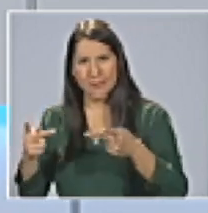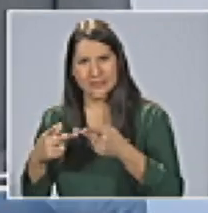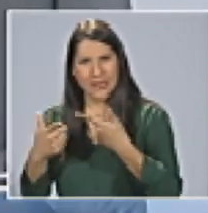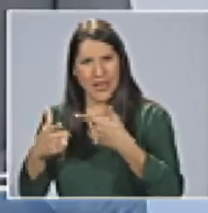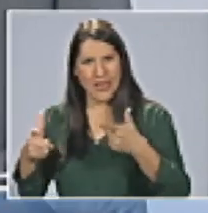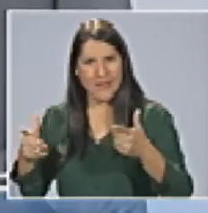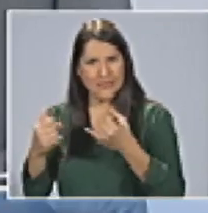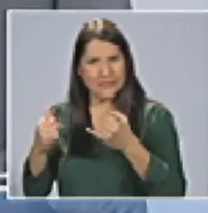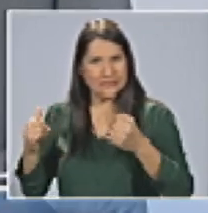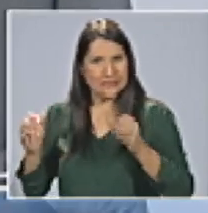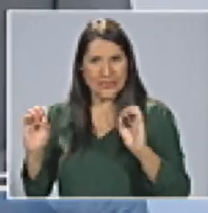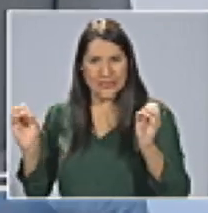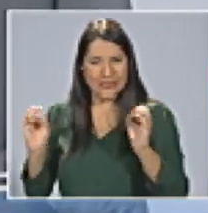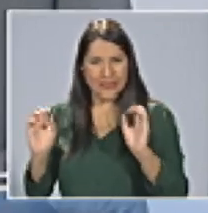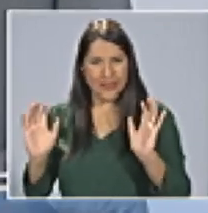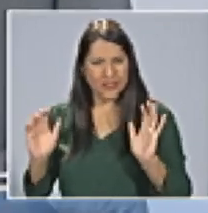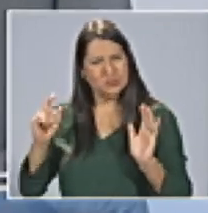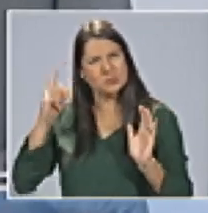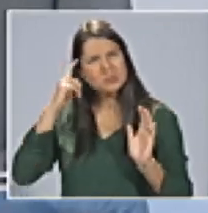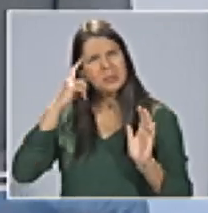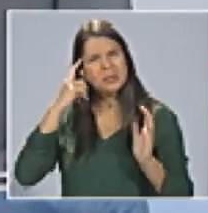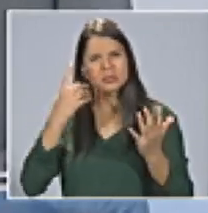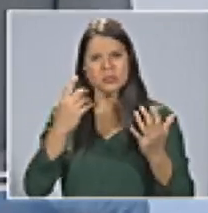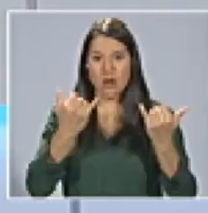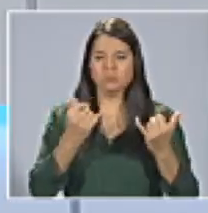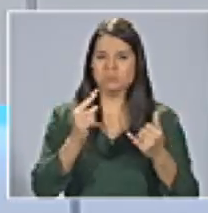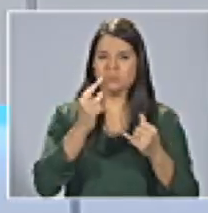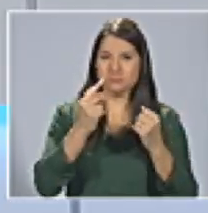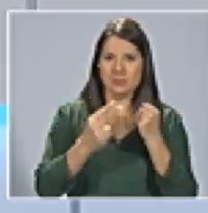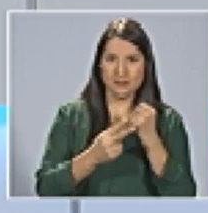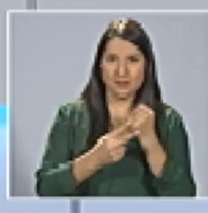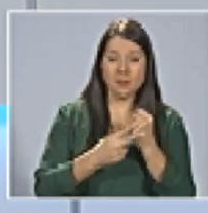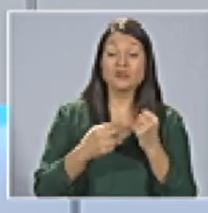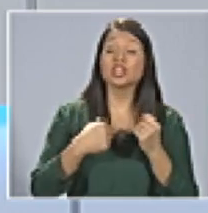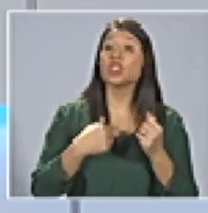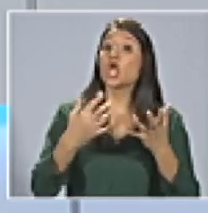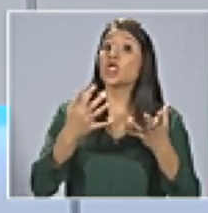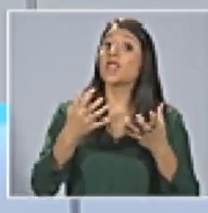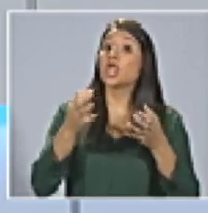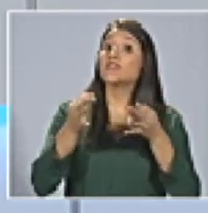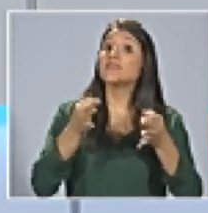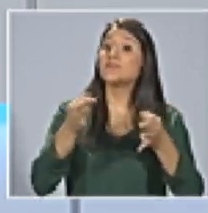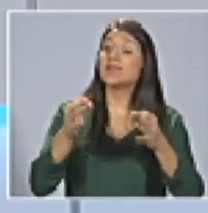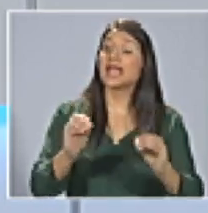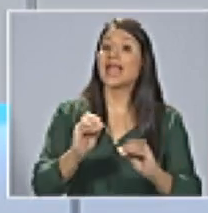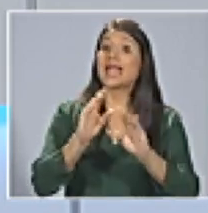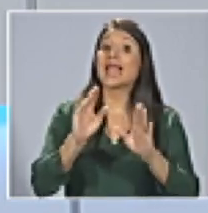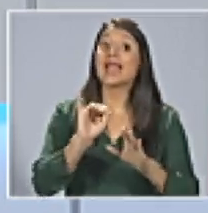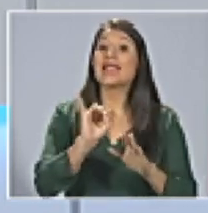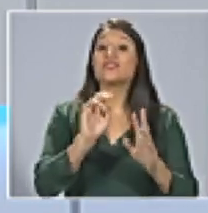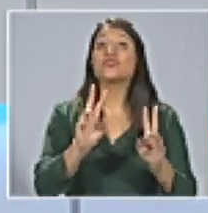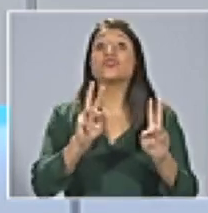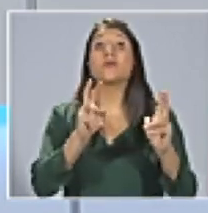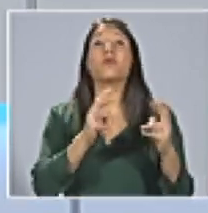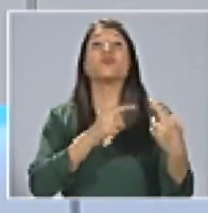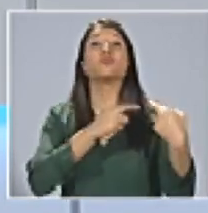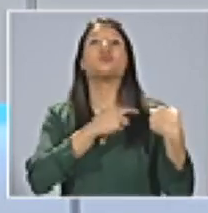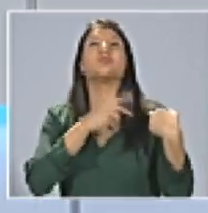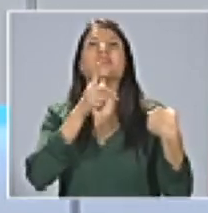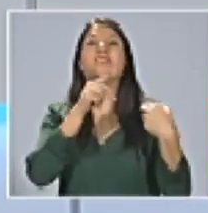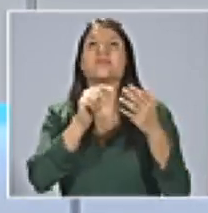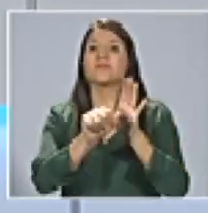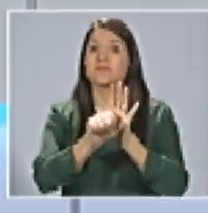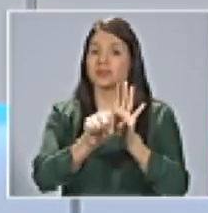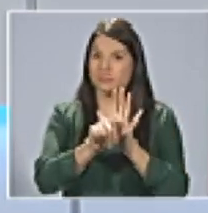Legislativa. Y aquí hay que hacer una clara indicación de que eso es un tema de responsabilidad de la Asamblea Legislativa, no es un problema de